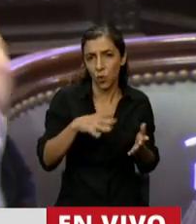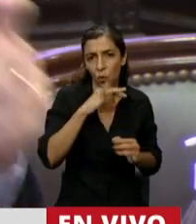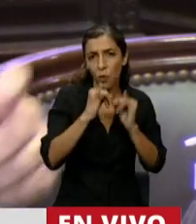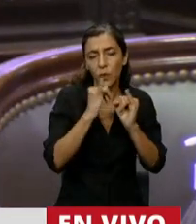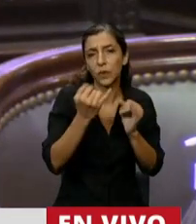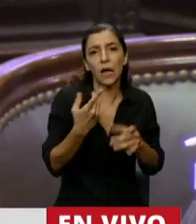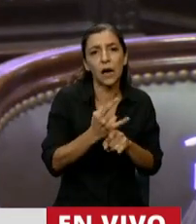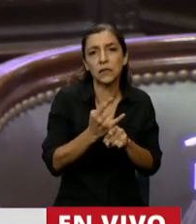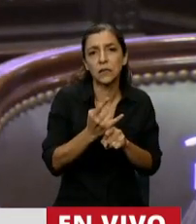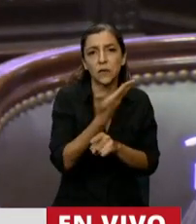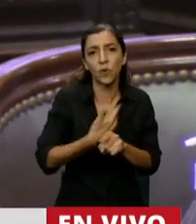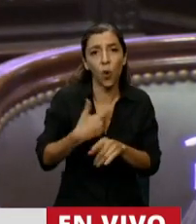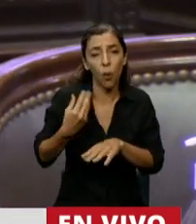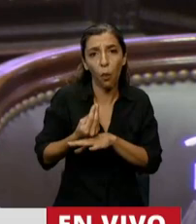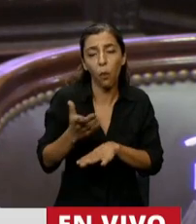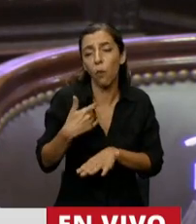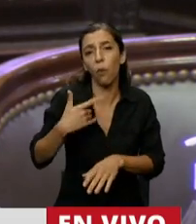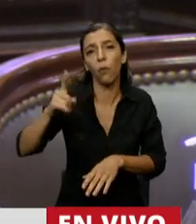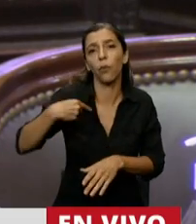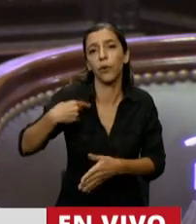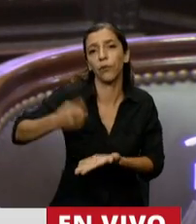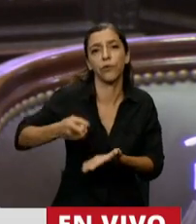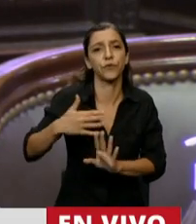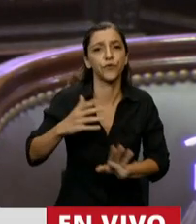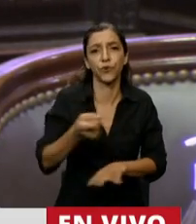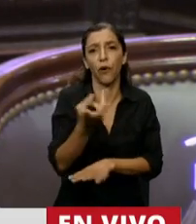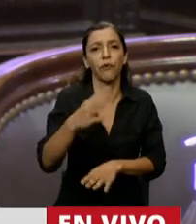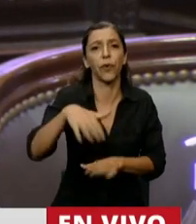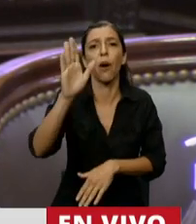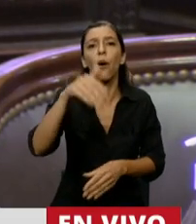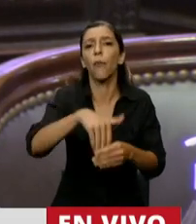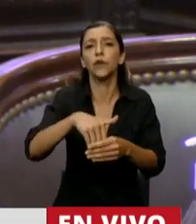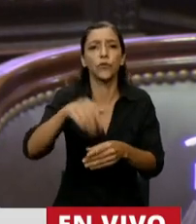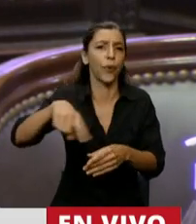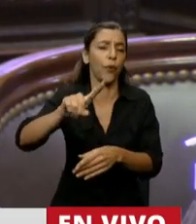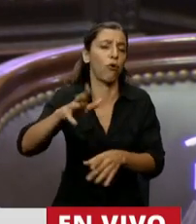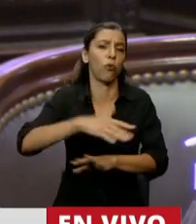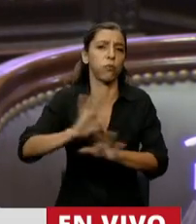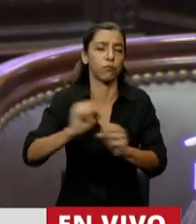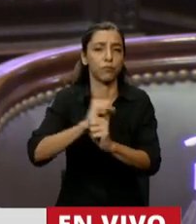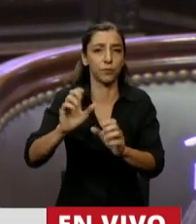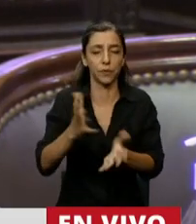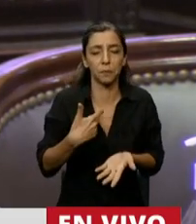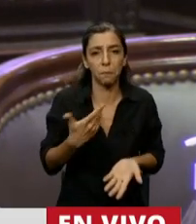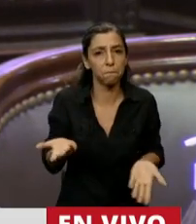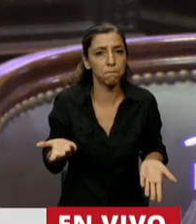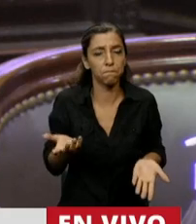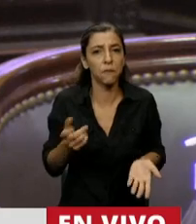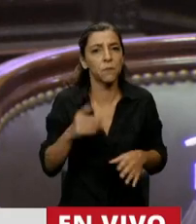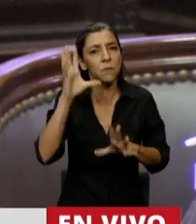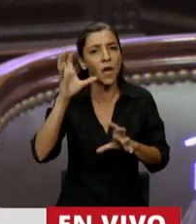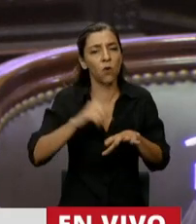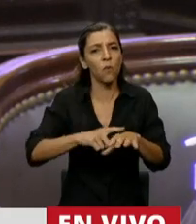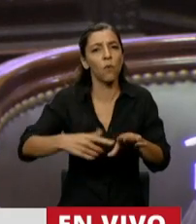poder de los votos toma decisiones en los años 90, siendo un abogado en ejercicio de la protección del derecho de los trabajadores, me acuerdo que nos